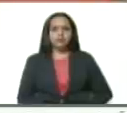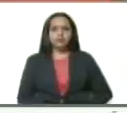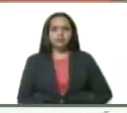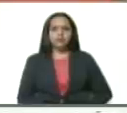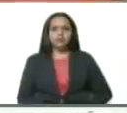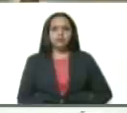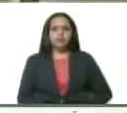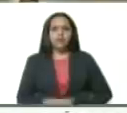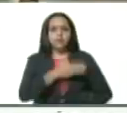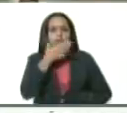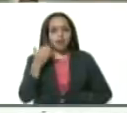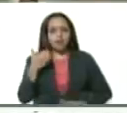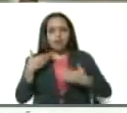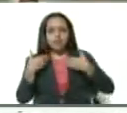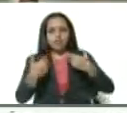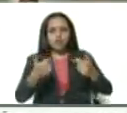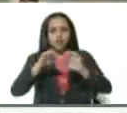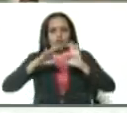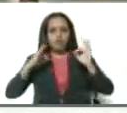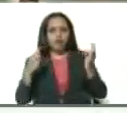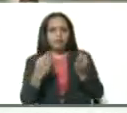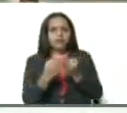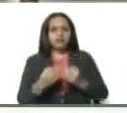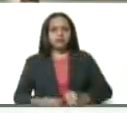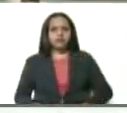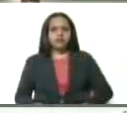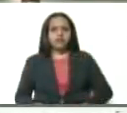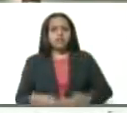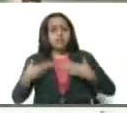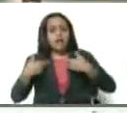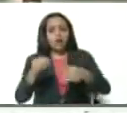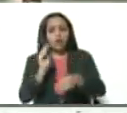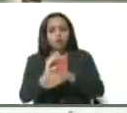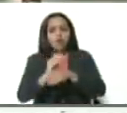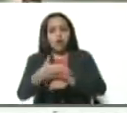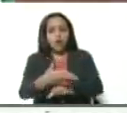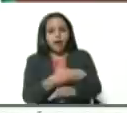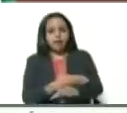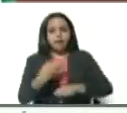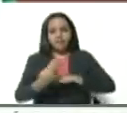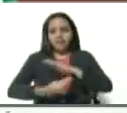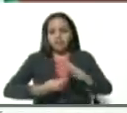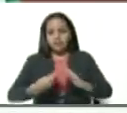salud familiar, de la salud preventiva, de la salud primaria,